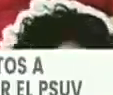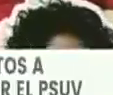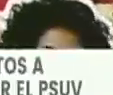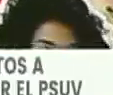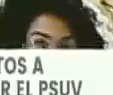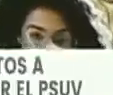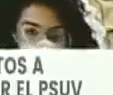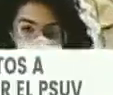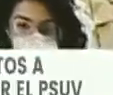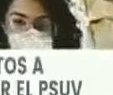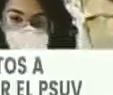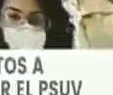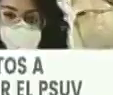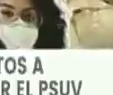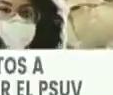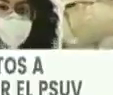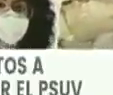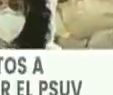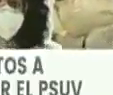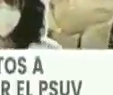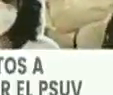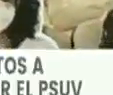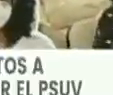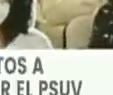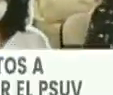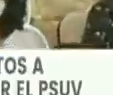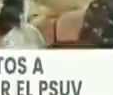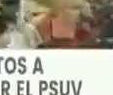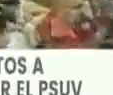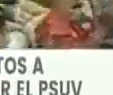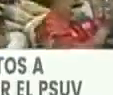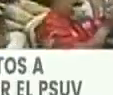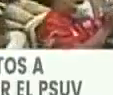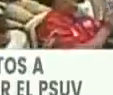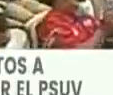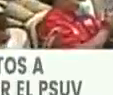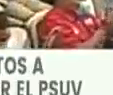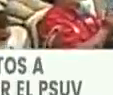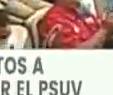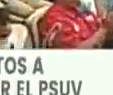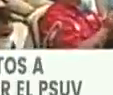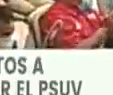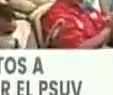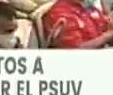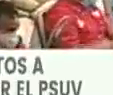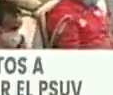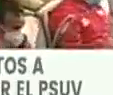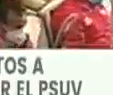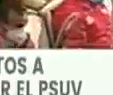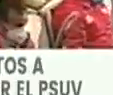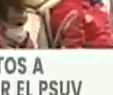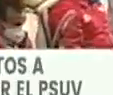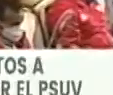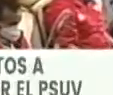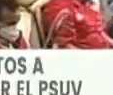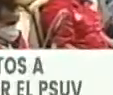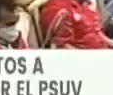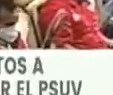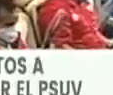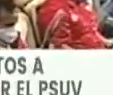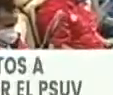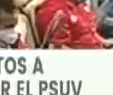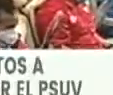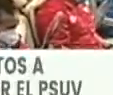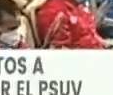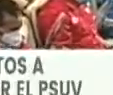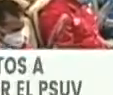esta reunión de trabajo de nuestro Partido Socialista Unido de Venezuela. Vamos a darle la palabra ahora al capitán